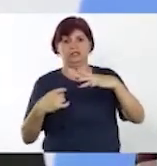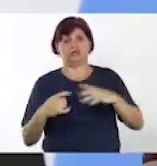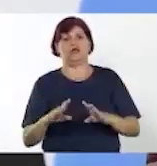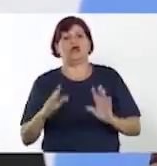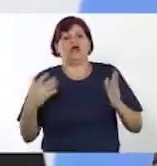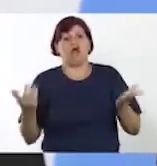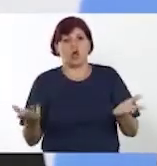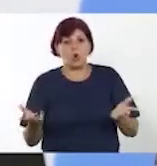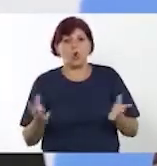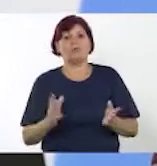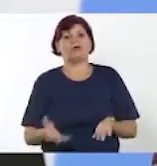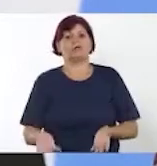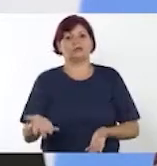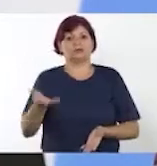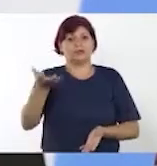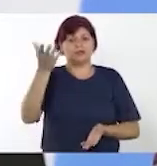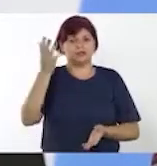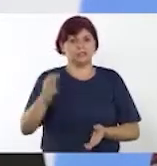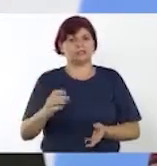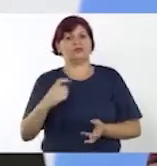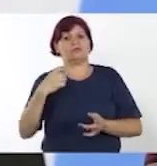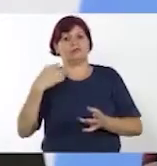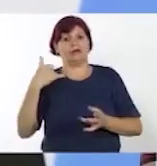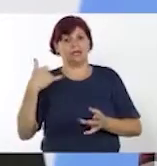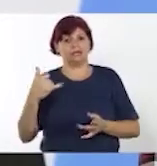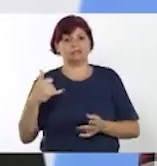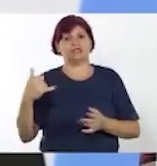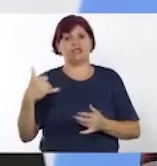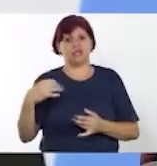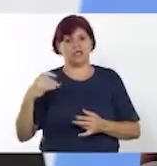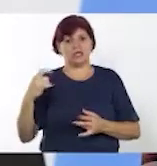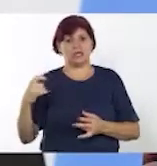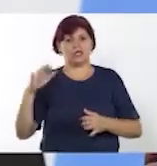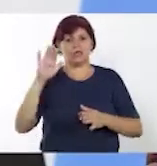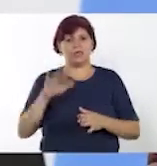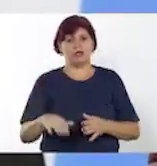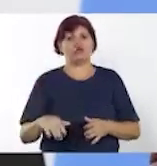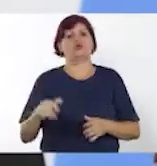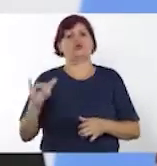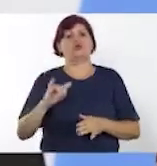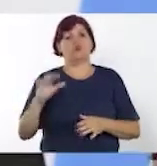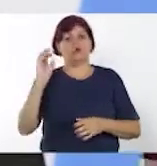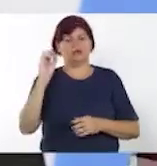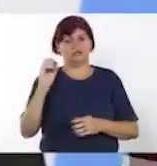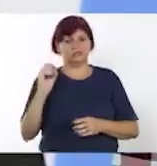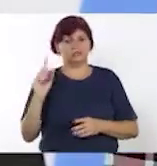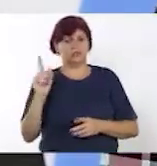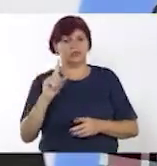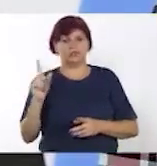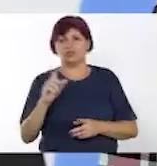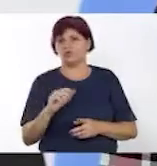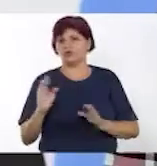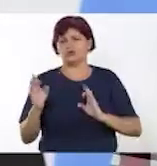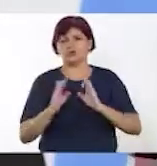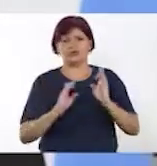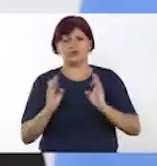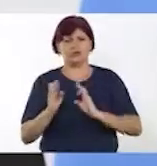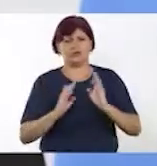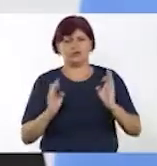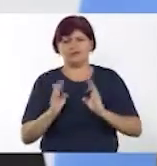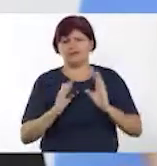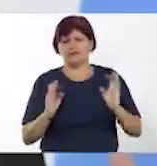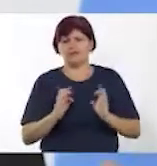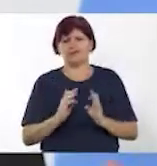x mayor que 0 y es monótona decreciente para las x menor o igual que 0. Y no es una función inyectiva.